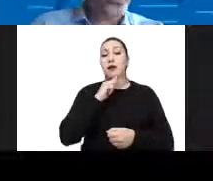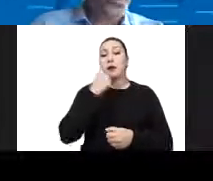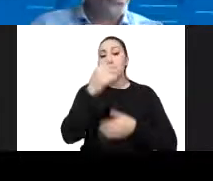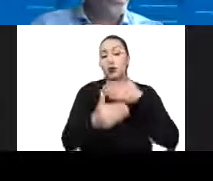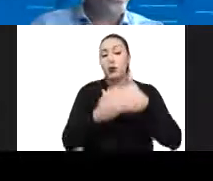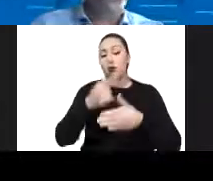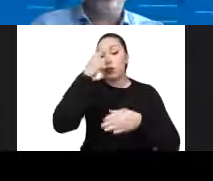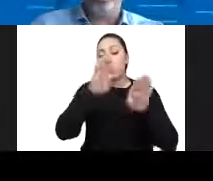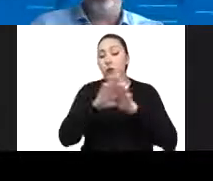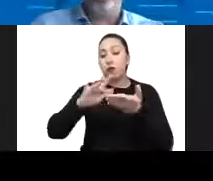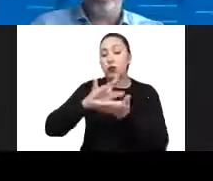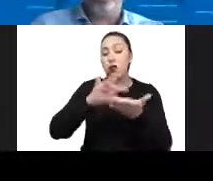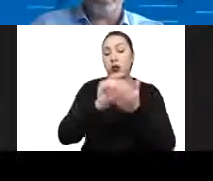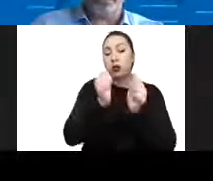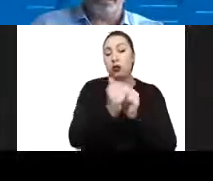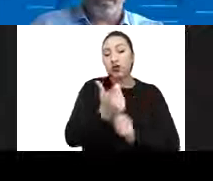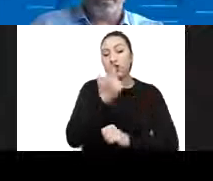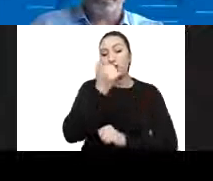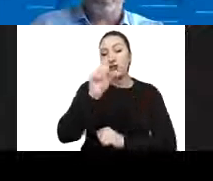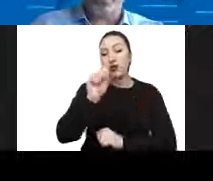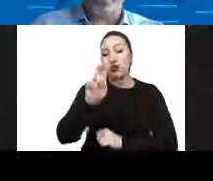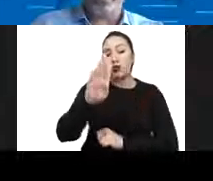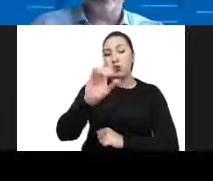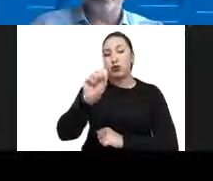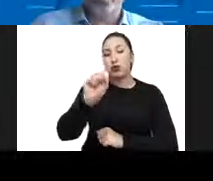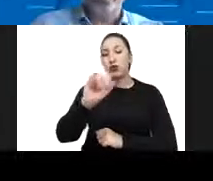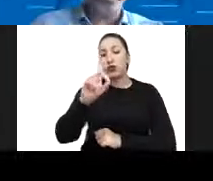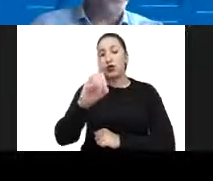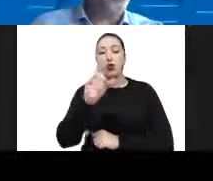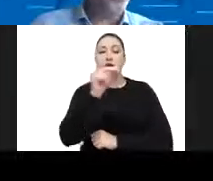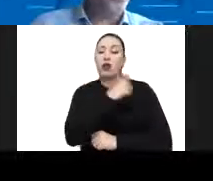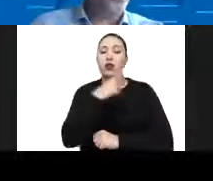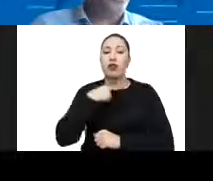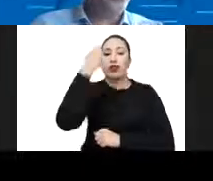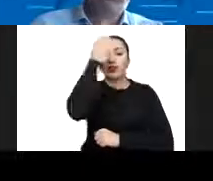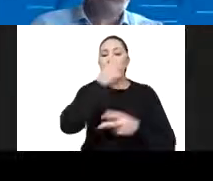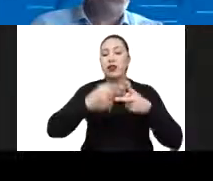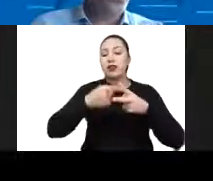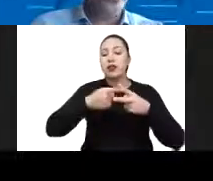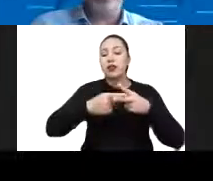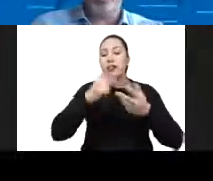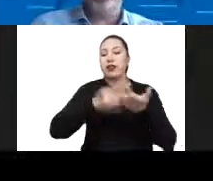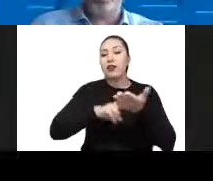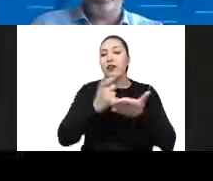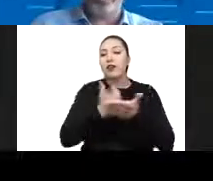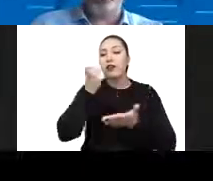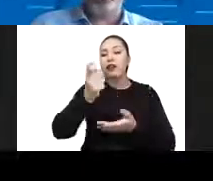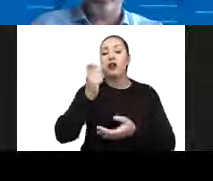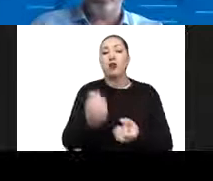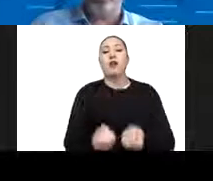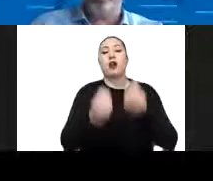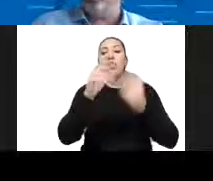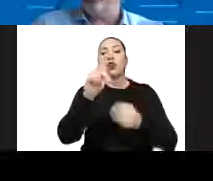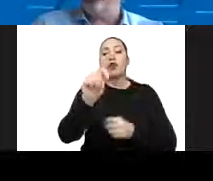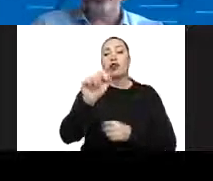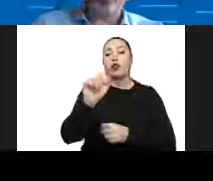subsidios es que el subsidio se quita de la discusión de la tarifa. La tarifa debe contemplar obviamente la recuperación